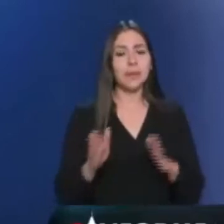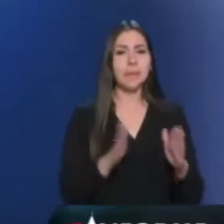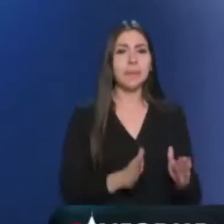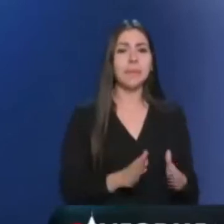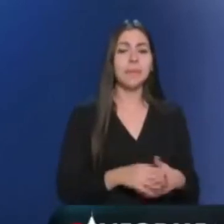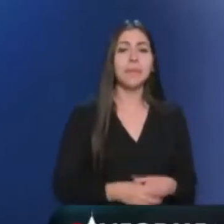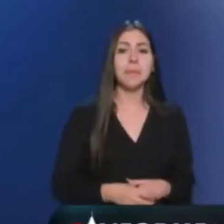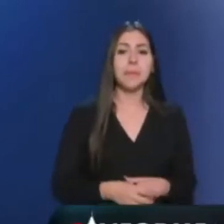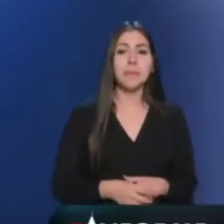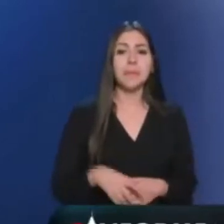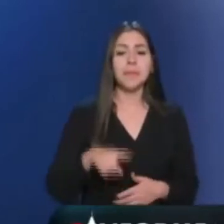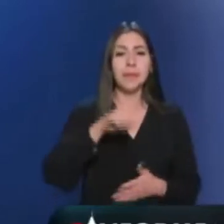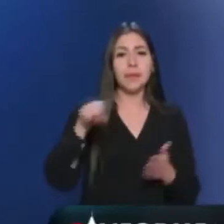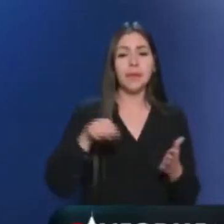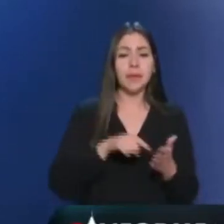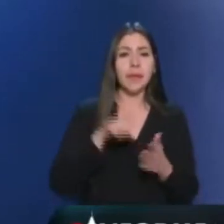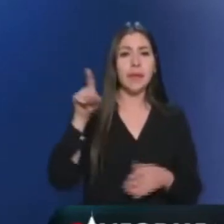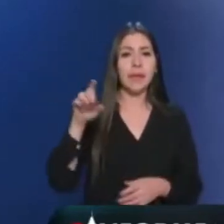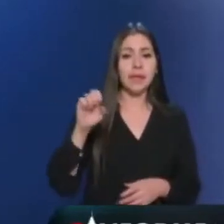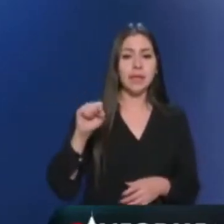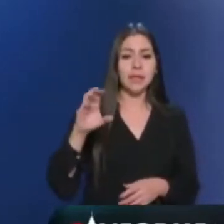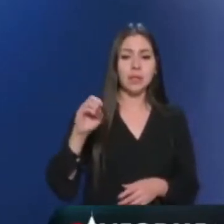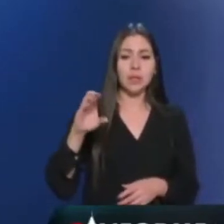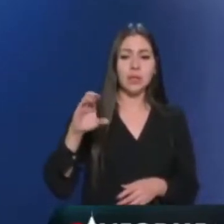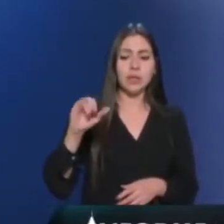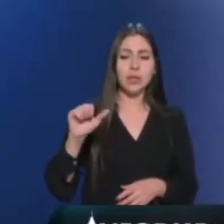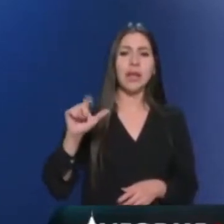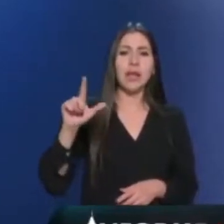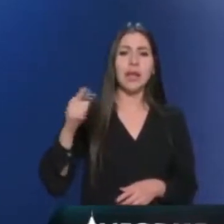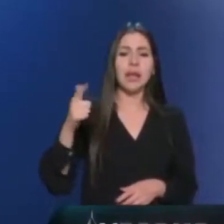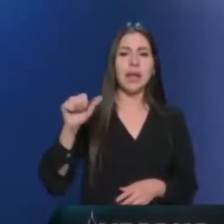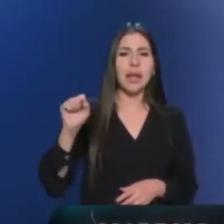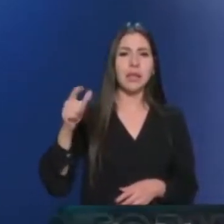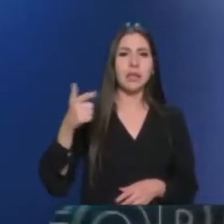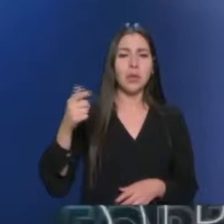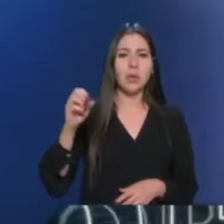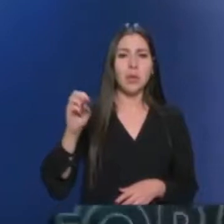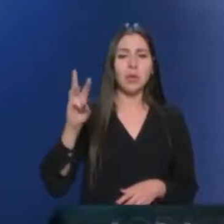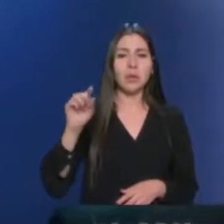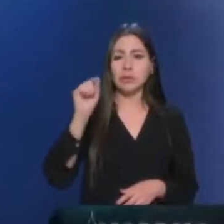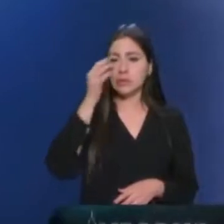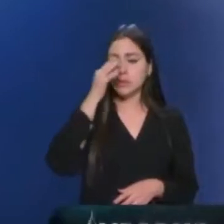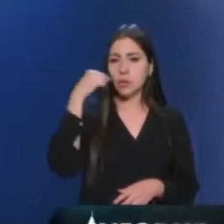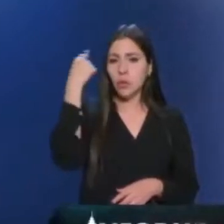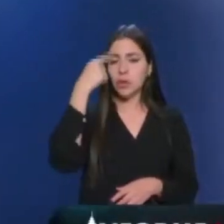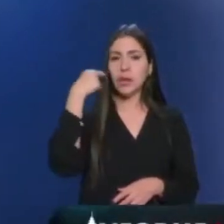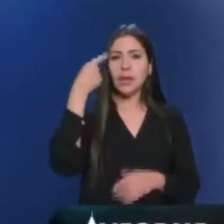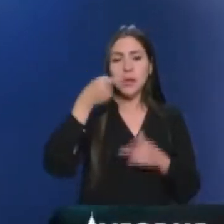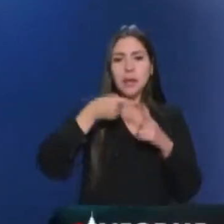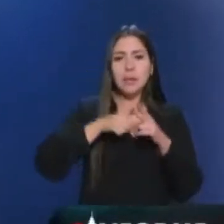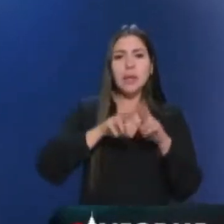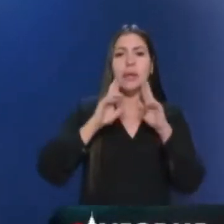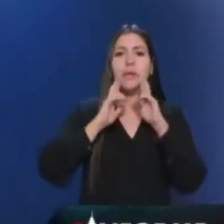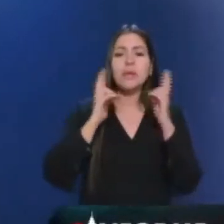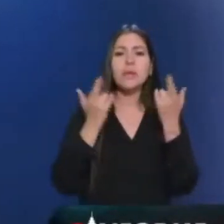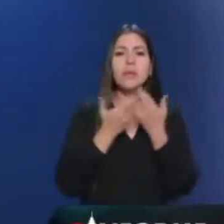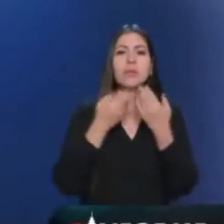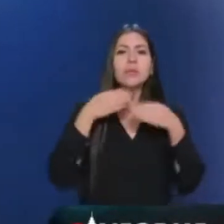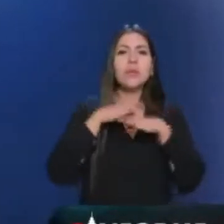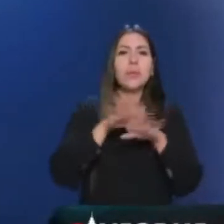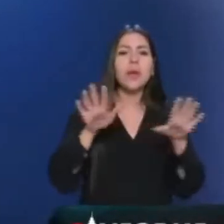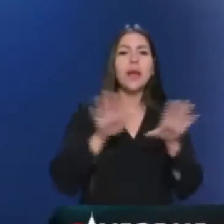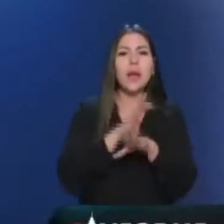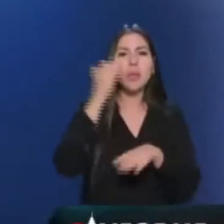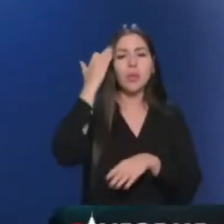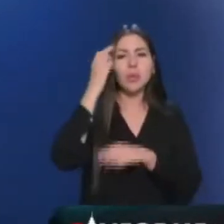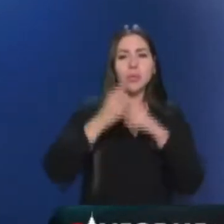en unas horas en Glasgow, en Escocia, iniciará la 26ª Conferencia de las Naciones Unidas sobre el Cambio Climático, COP26, en donde